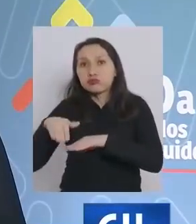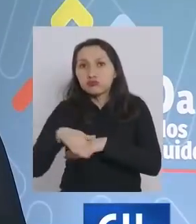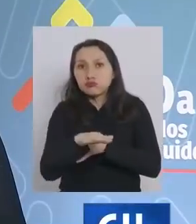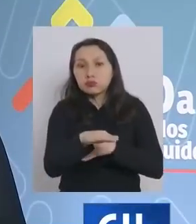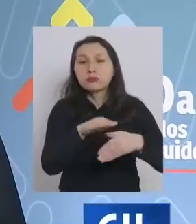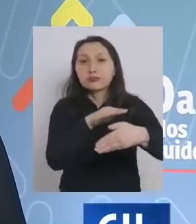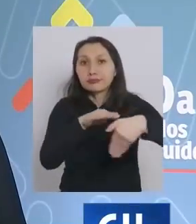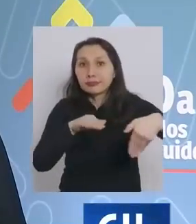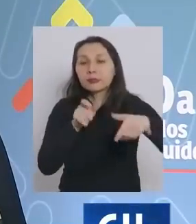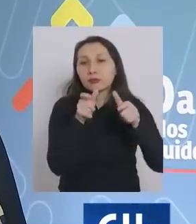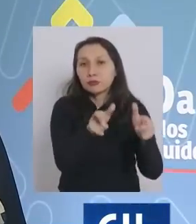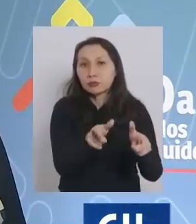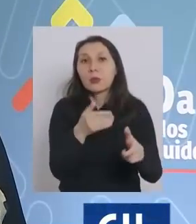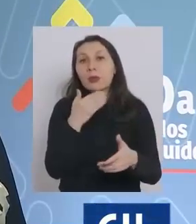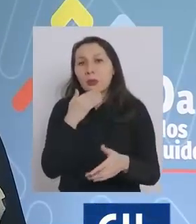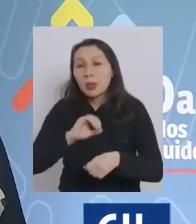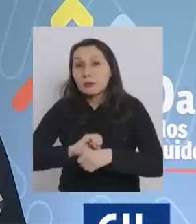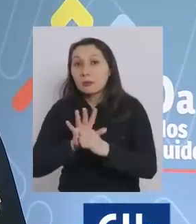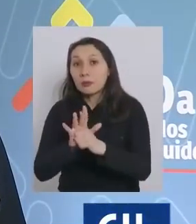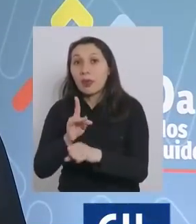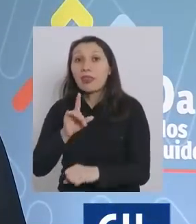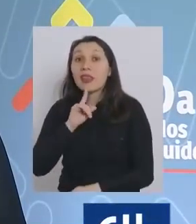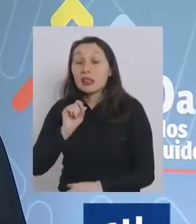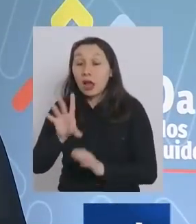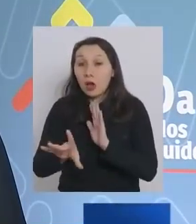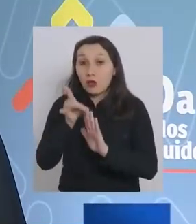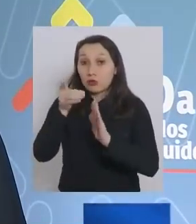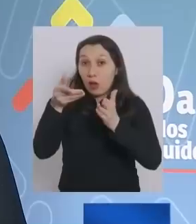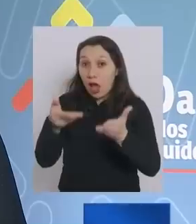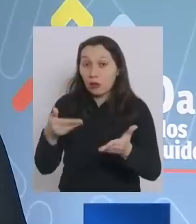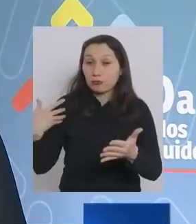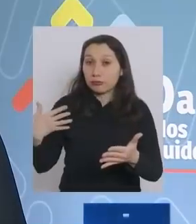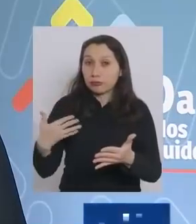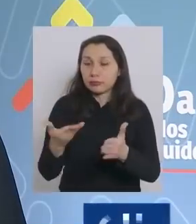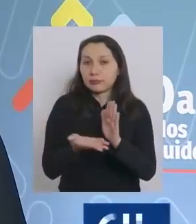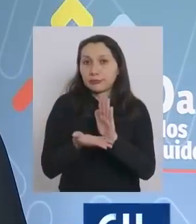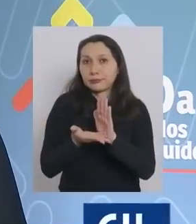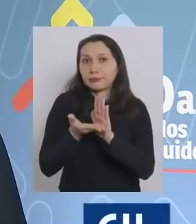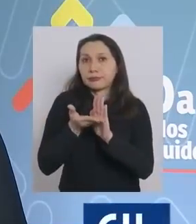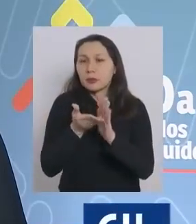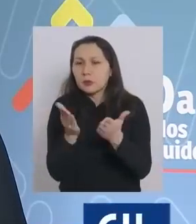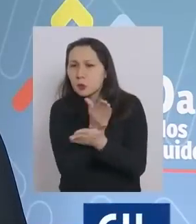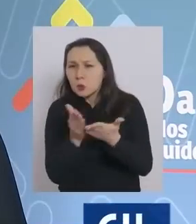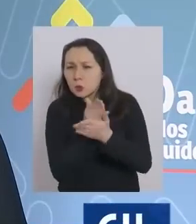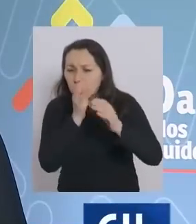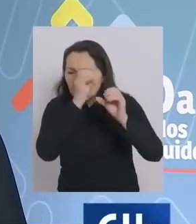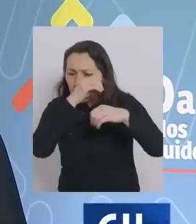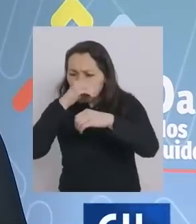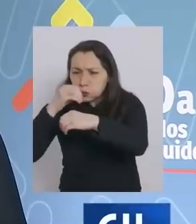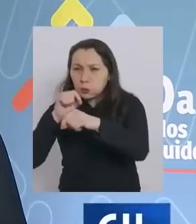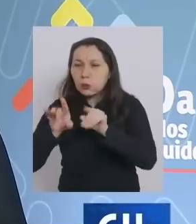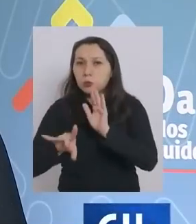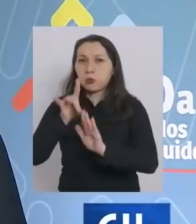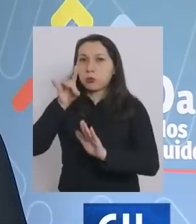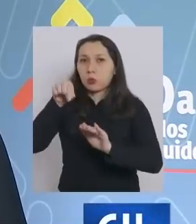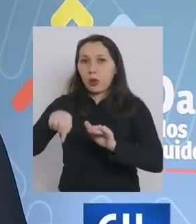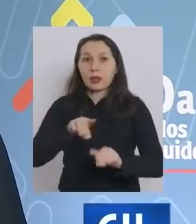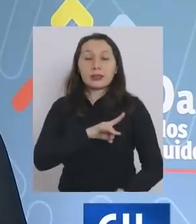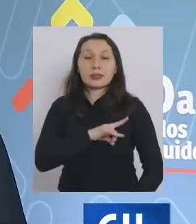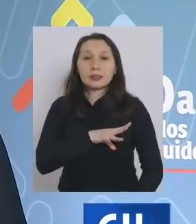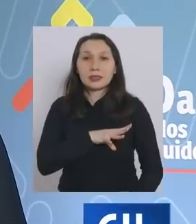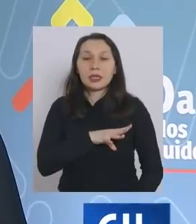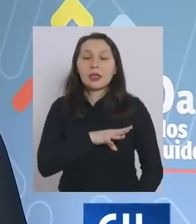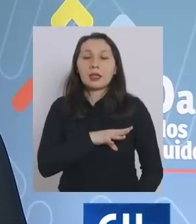con respecto a la variante delta hemos encontrado hasta la fecha hemos aumentado la secuenciación en nuestro país